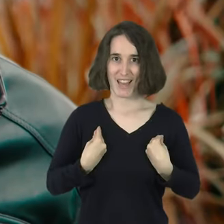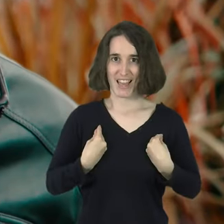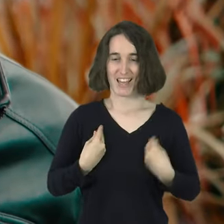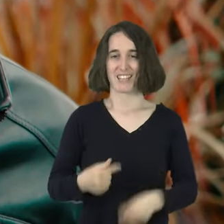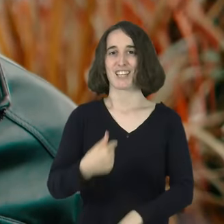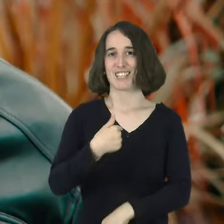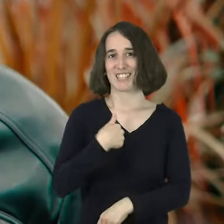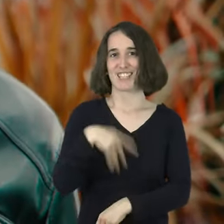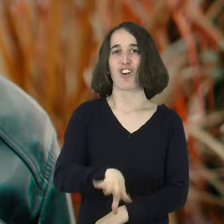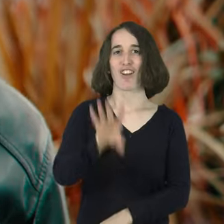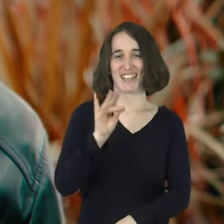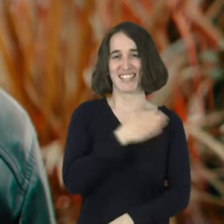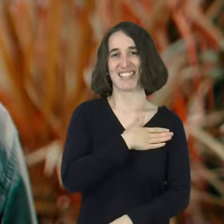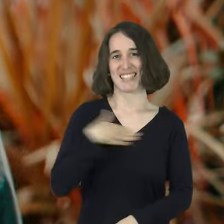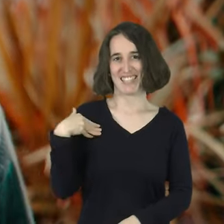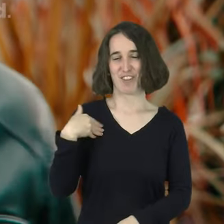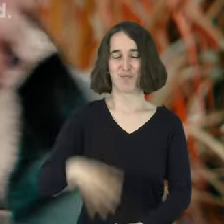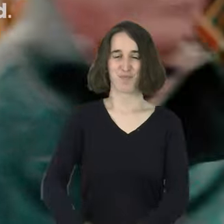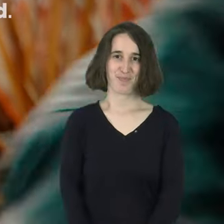yo decido elegir.